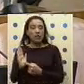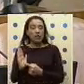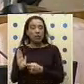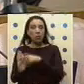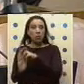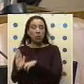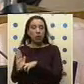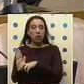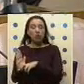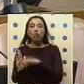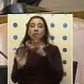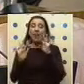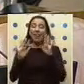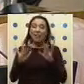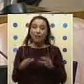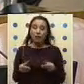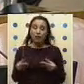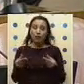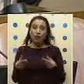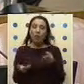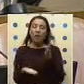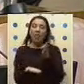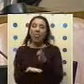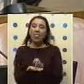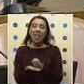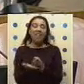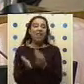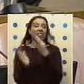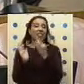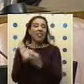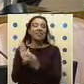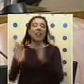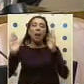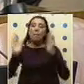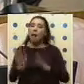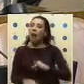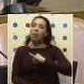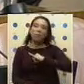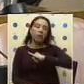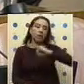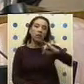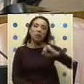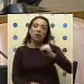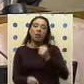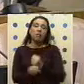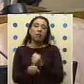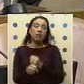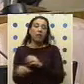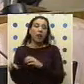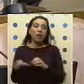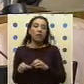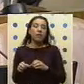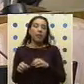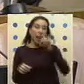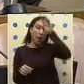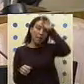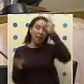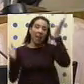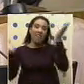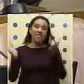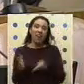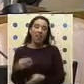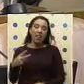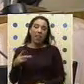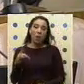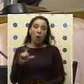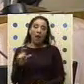Por esto es que el informe debiera haber señalado el cese definitivo de las actividades de la minera en el Valle de Huasco,